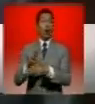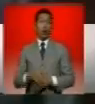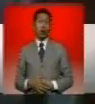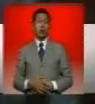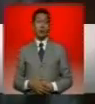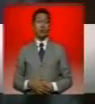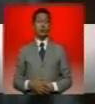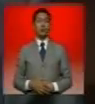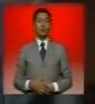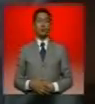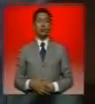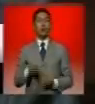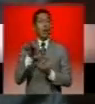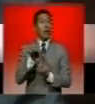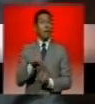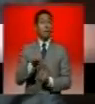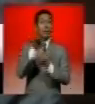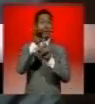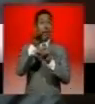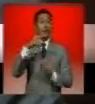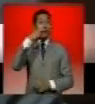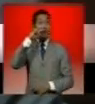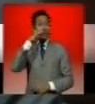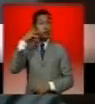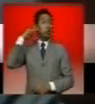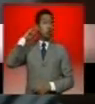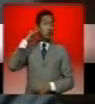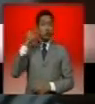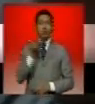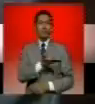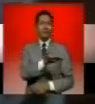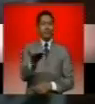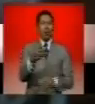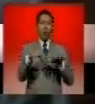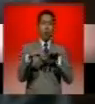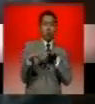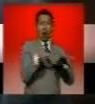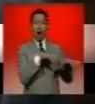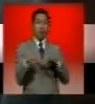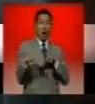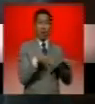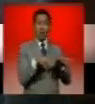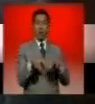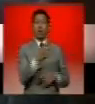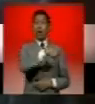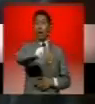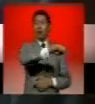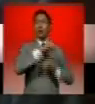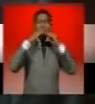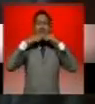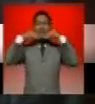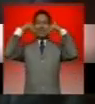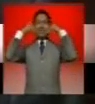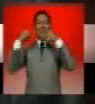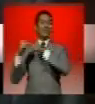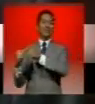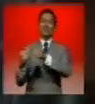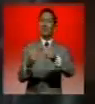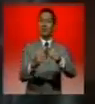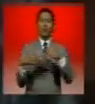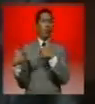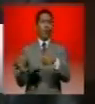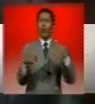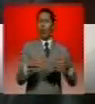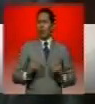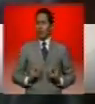clientelar. En especial por aquellos niños que pese a haber sufrido el golpe del terremoto, no han perdido la sonrisa, ni las ganas de jugar, ni